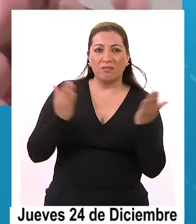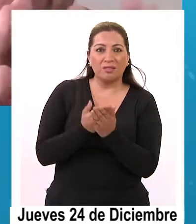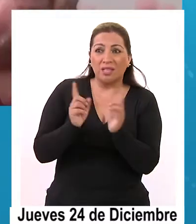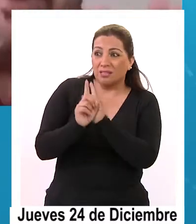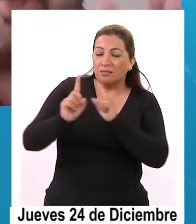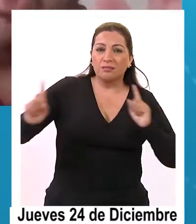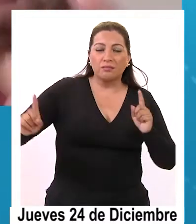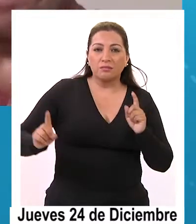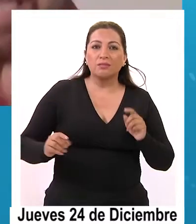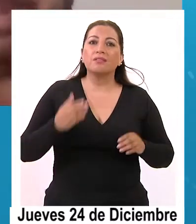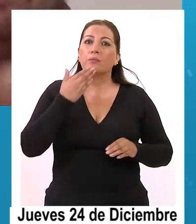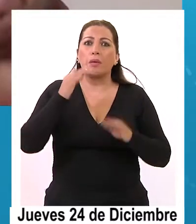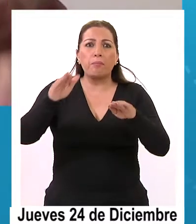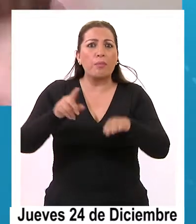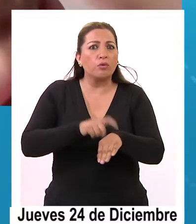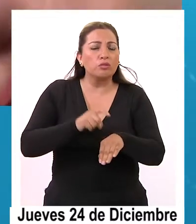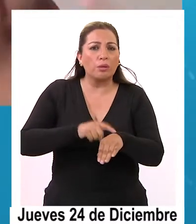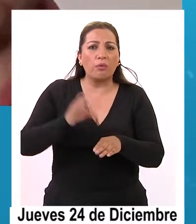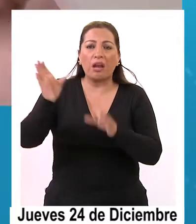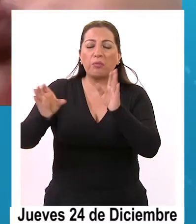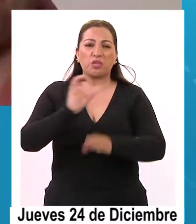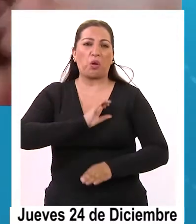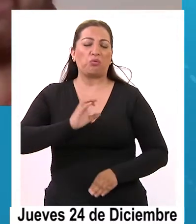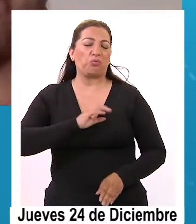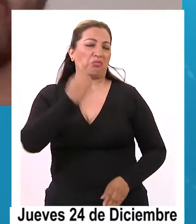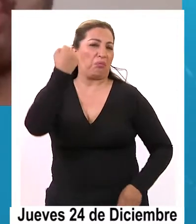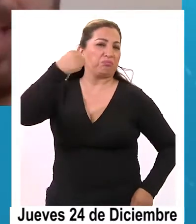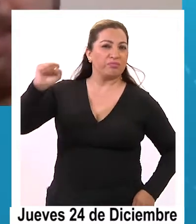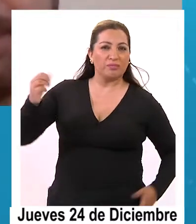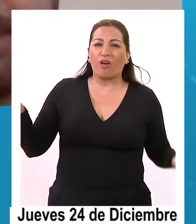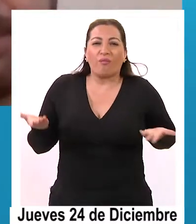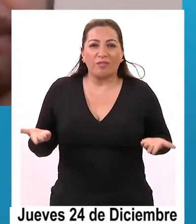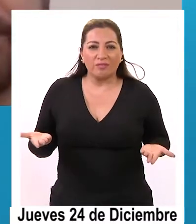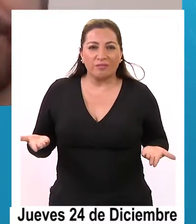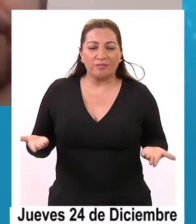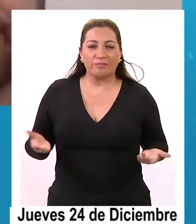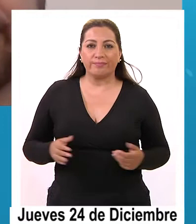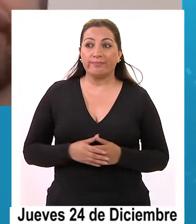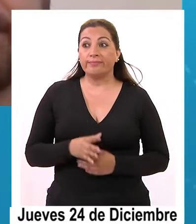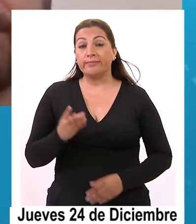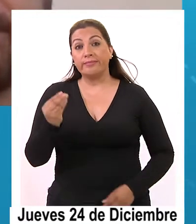encierro, de un aislamiento, si al mismo tiempo la población se comporta descontroladamente?